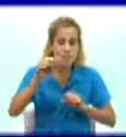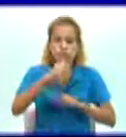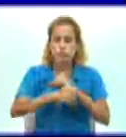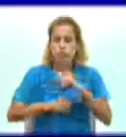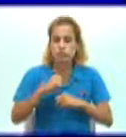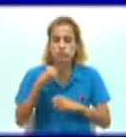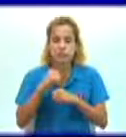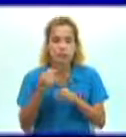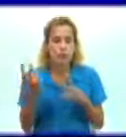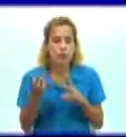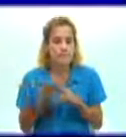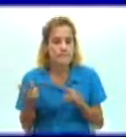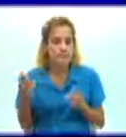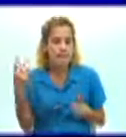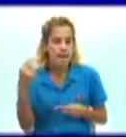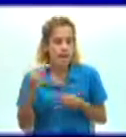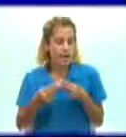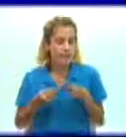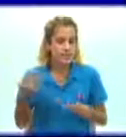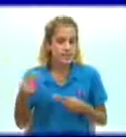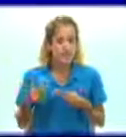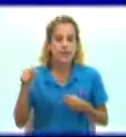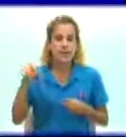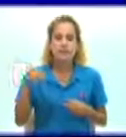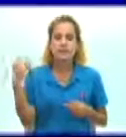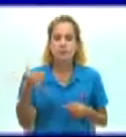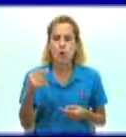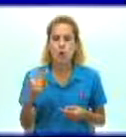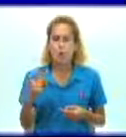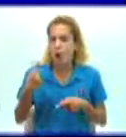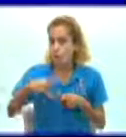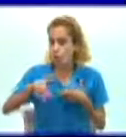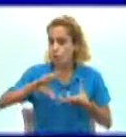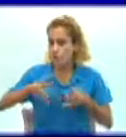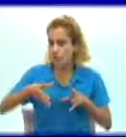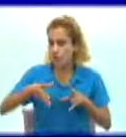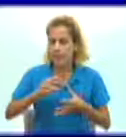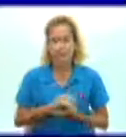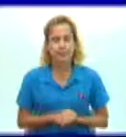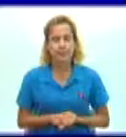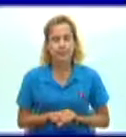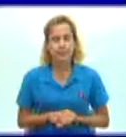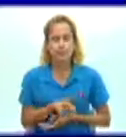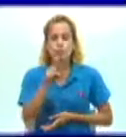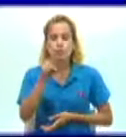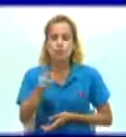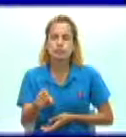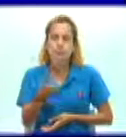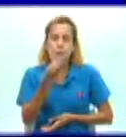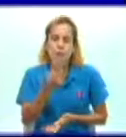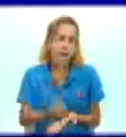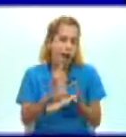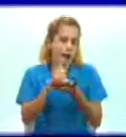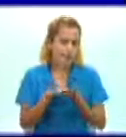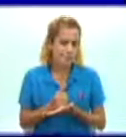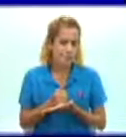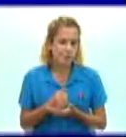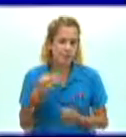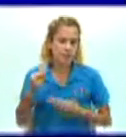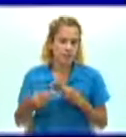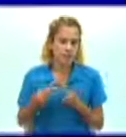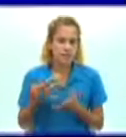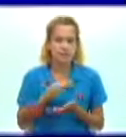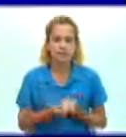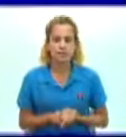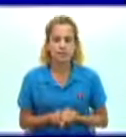para resolver este problema. ¿De qué otra manera ustedes se pudieron haber apoyado para resolver este ejercicio?